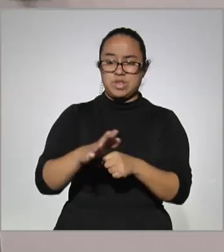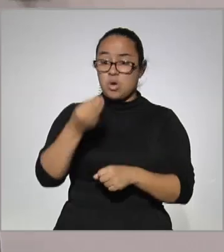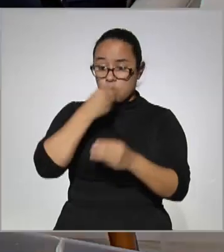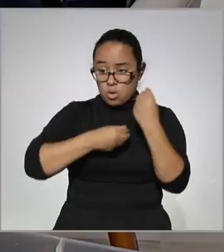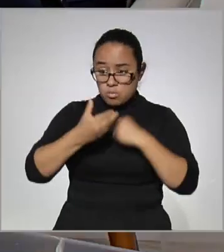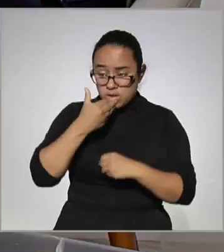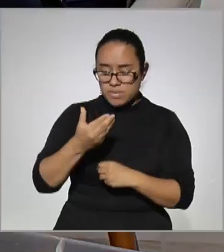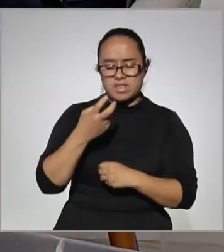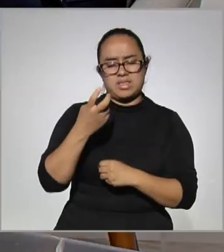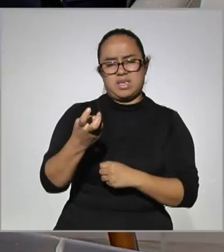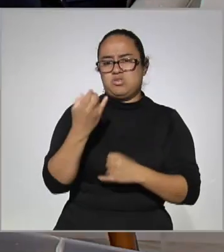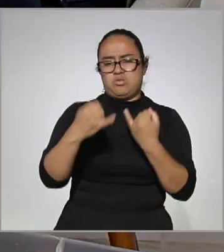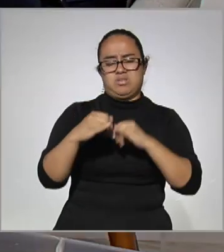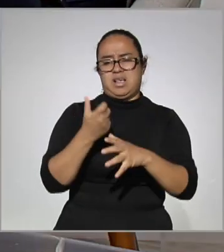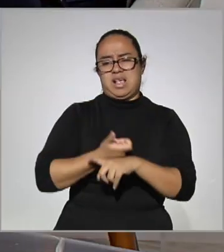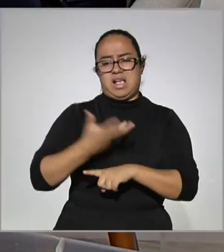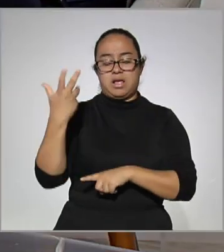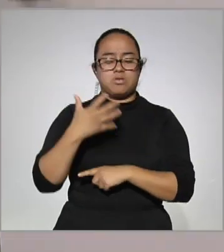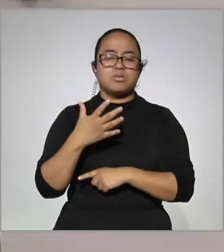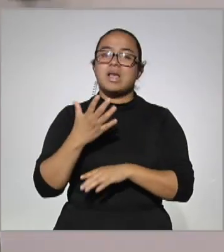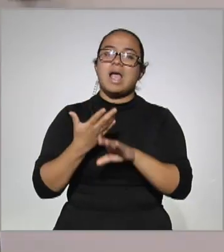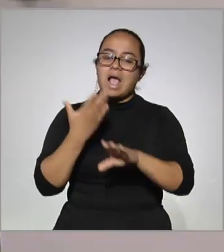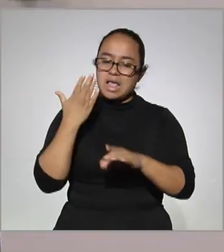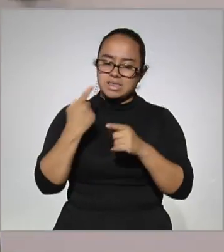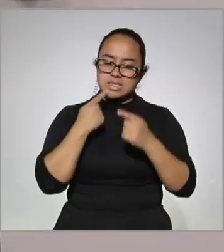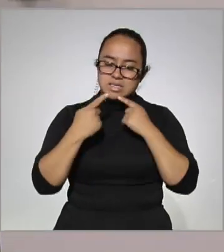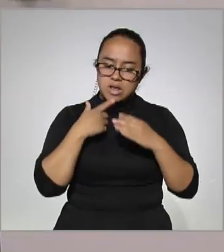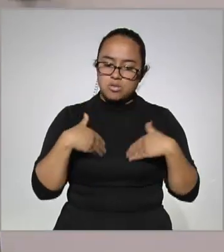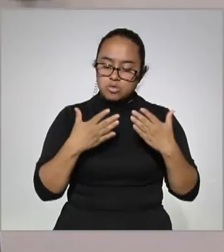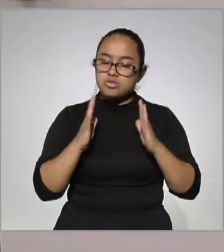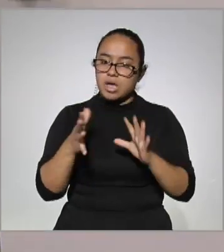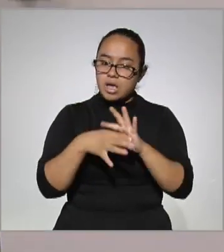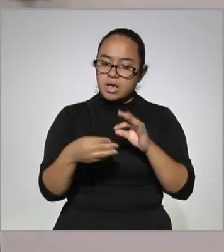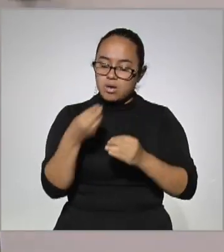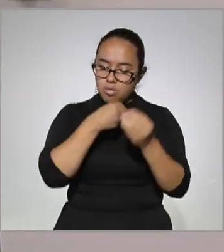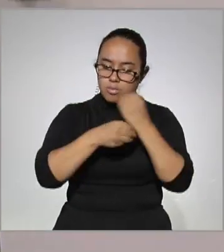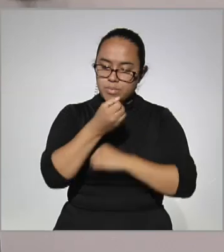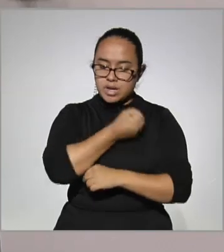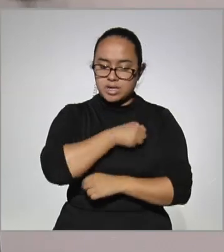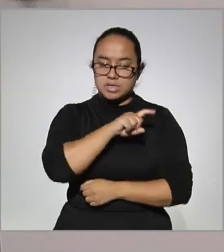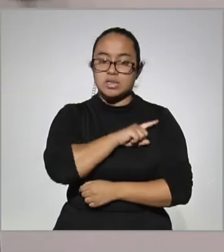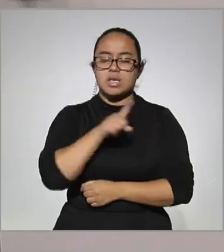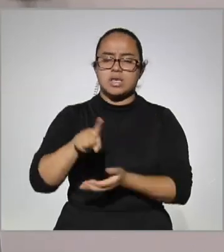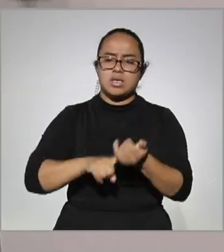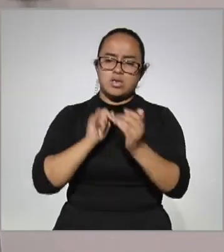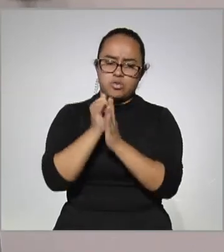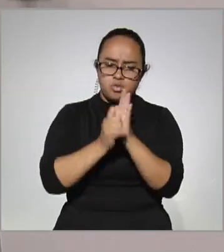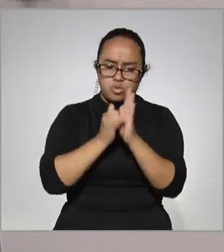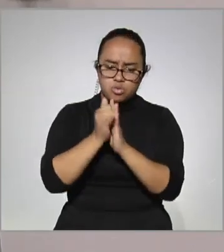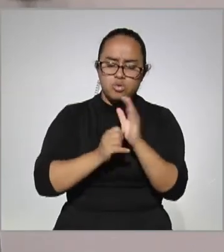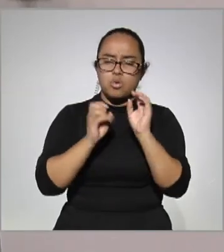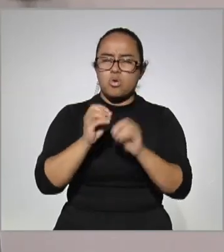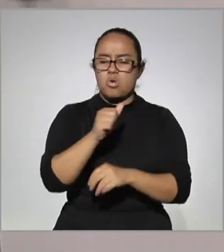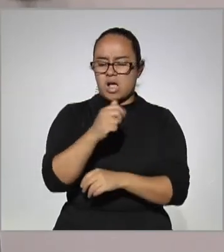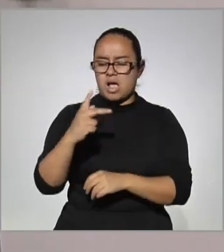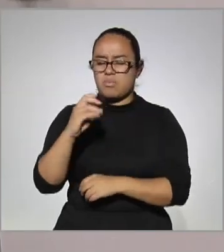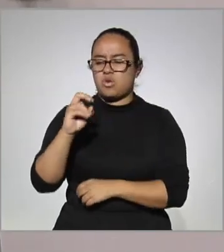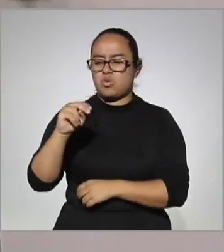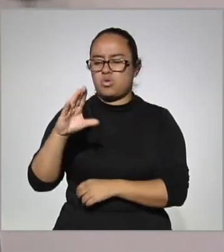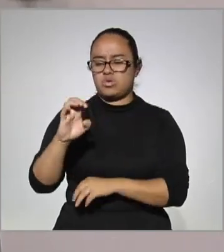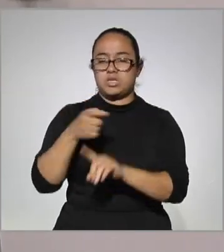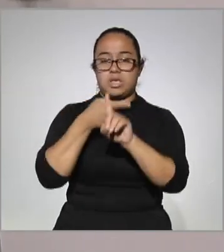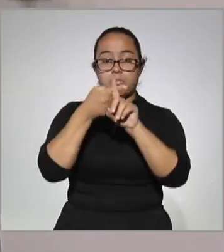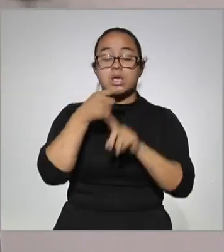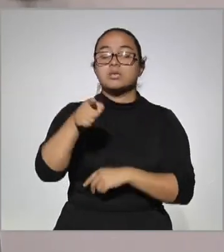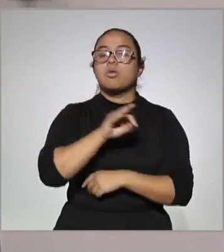vean el programa que ya hicimos aquí en Diálogos en Confianza sobre alimentación saludable. Lo pueden ver en YouTube o en nuestra aplicación del 11+, en